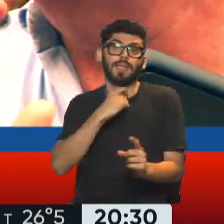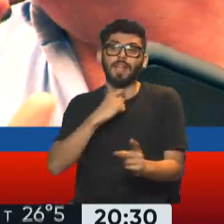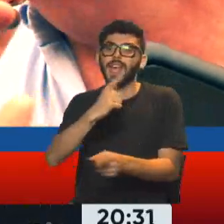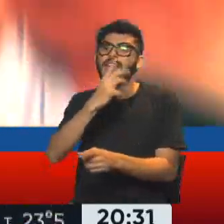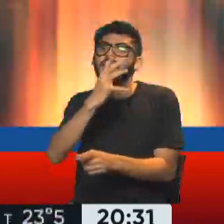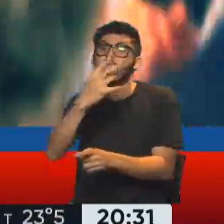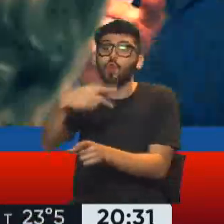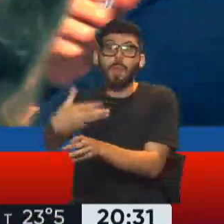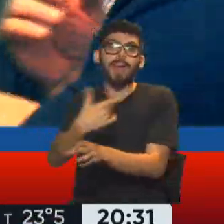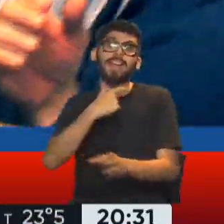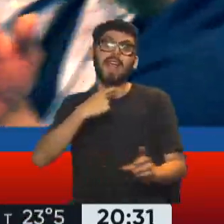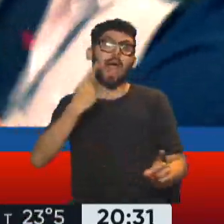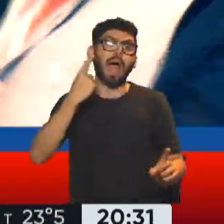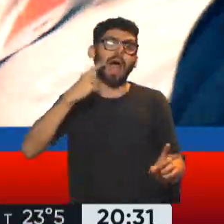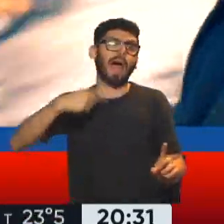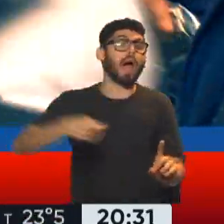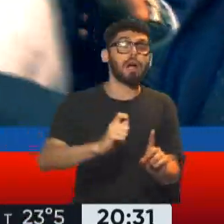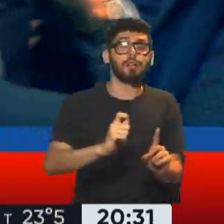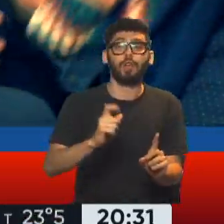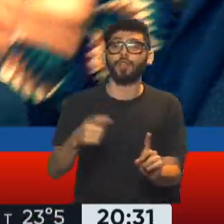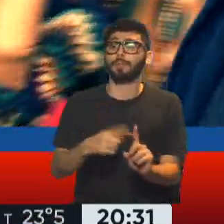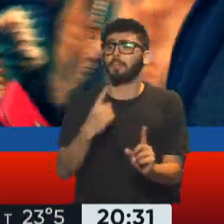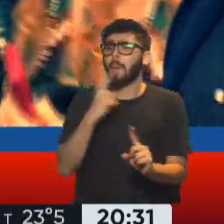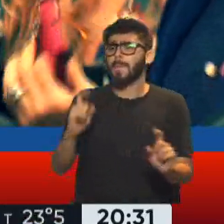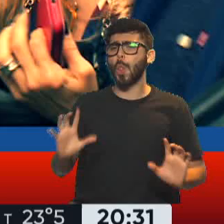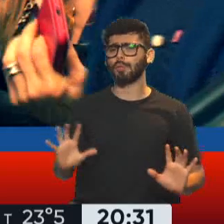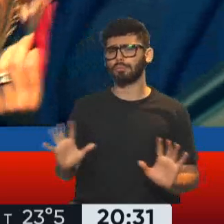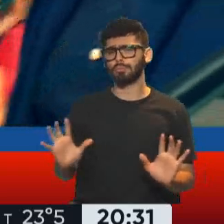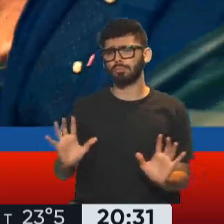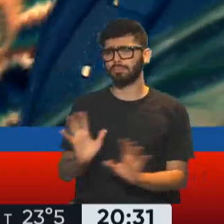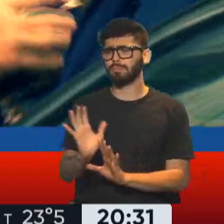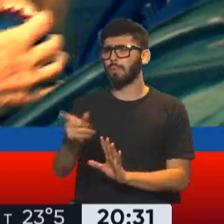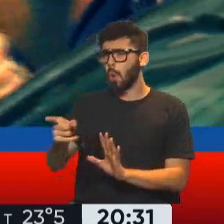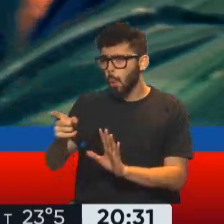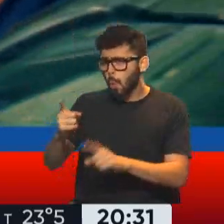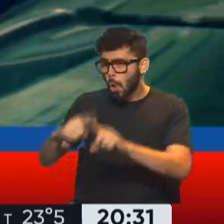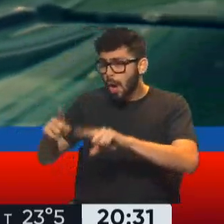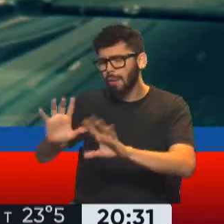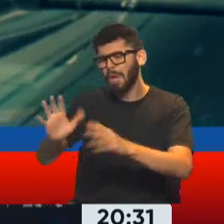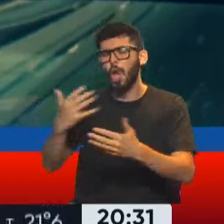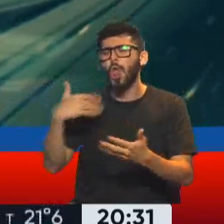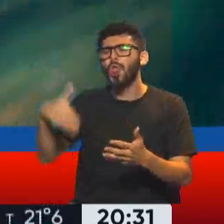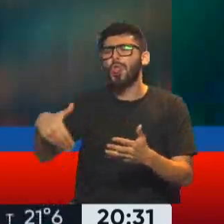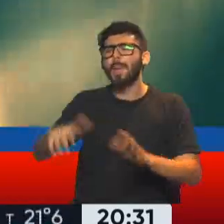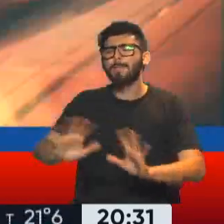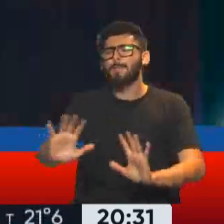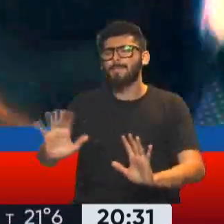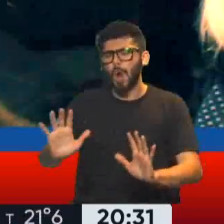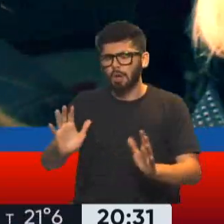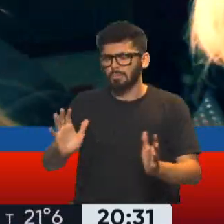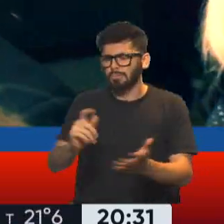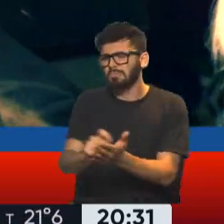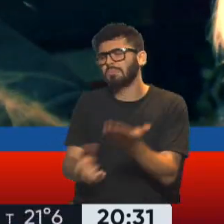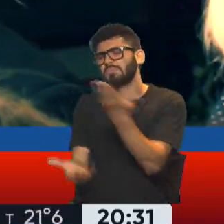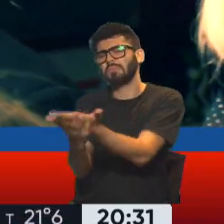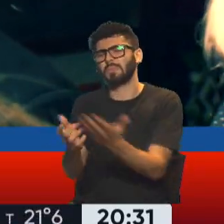14 de noviembre, así que no iba a responder preguntas para no demorarlo al juez en los deberes que tiene que hacer. Dejamos un escrito. Poco